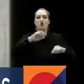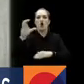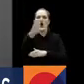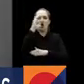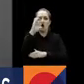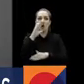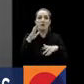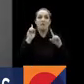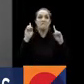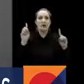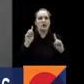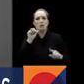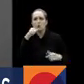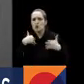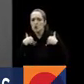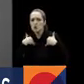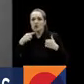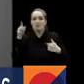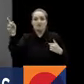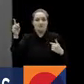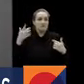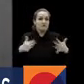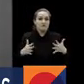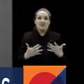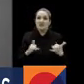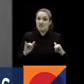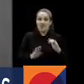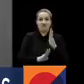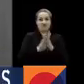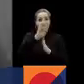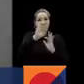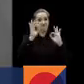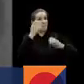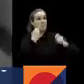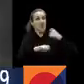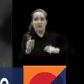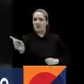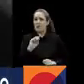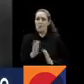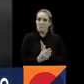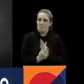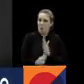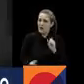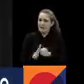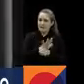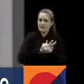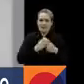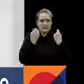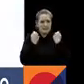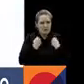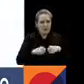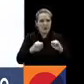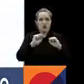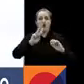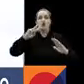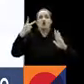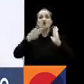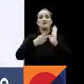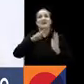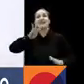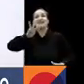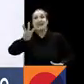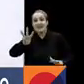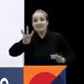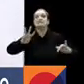de un extranjero. Lejos estaban aún los días de las grandes ventas en las galerías, que lo llevaron en 2003 a ser uno de los